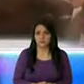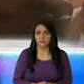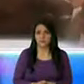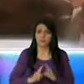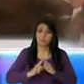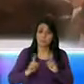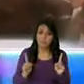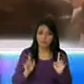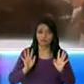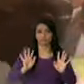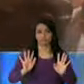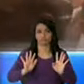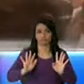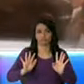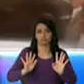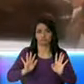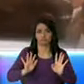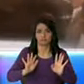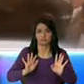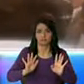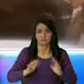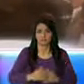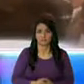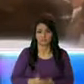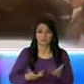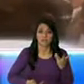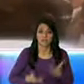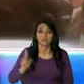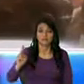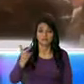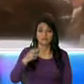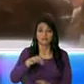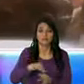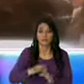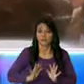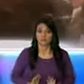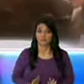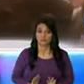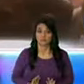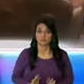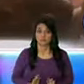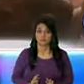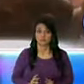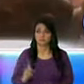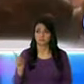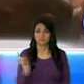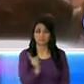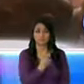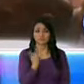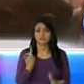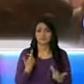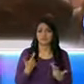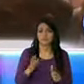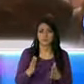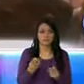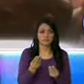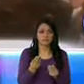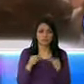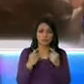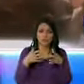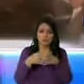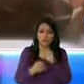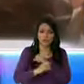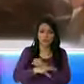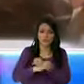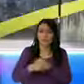deseo manifestar de que en el supuesto de que hubiese una segunda vuelta, nosotros ya estamos con nuestro uniforme de campaña y